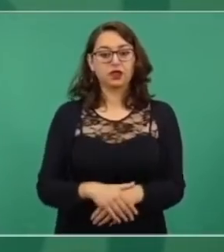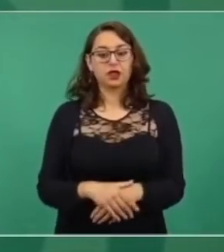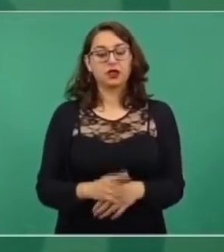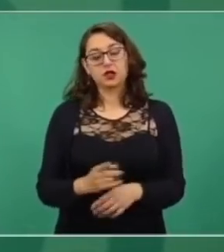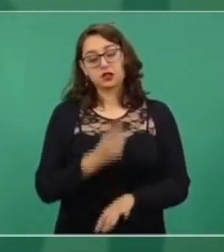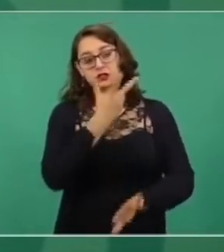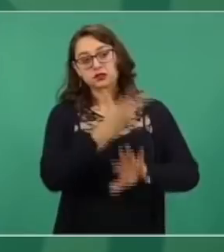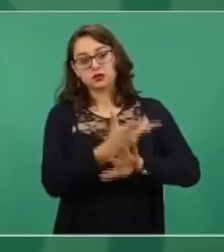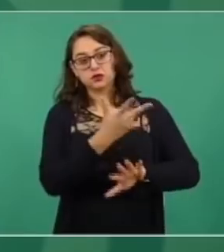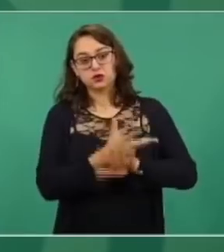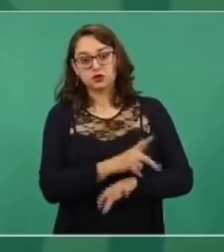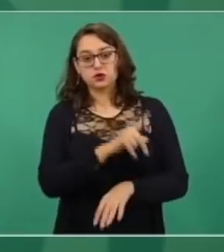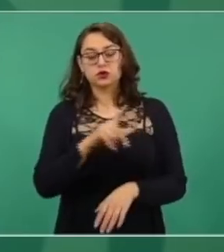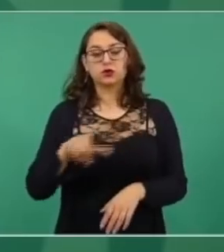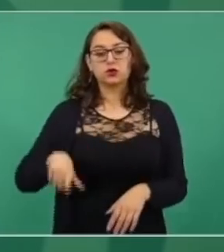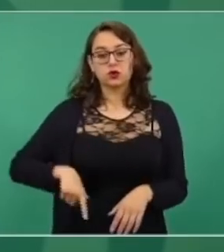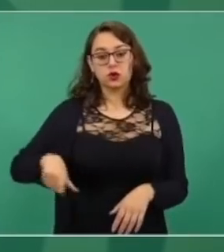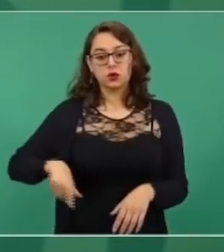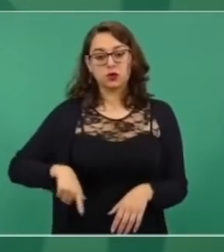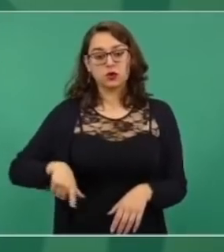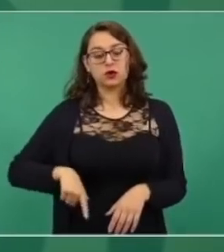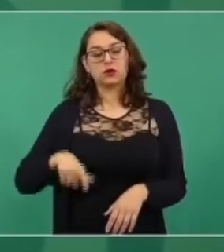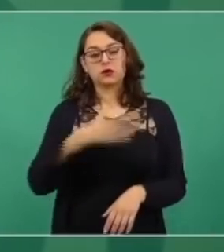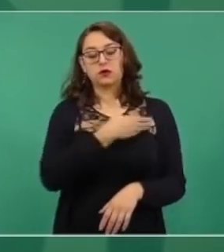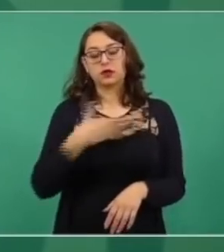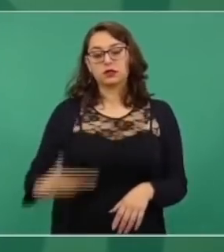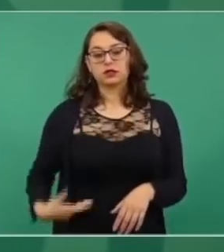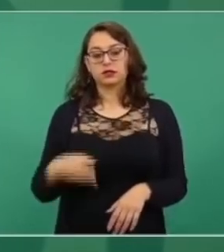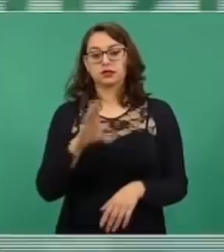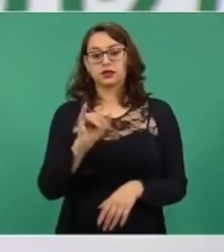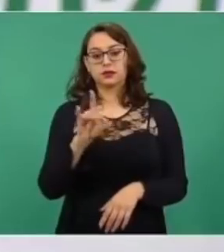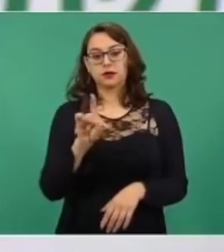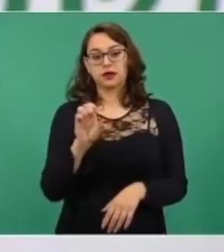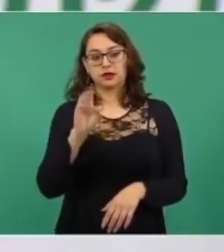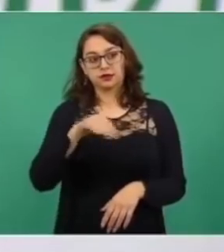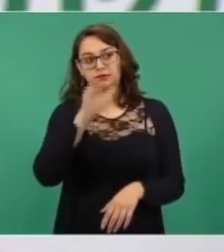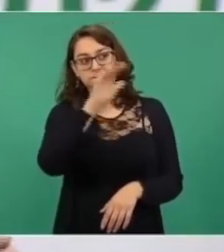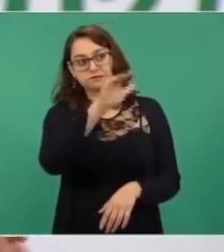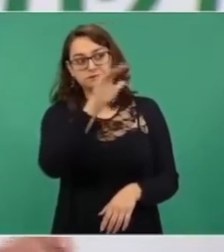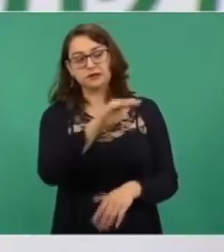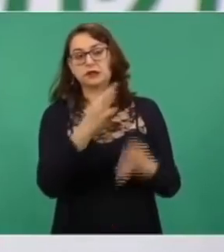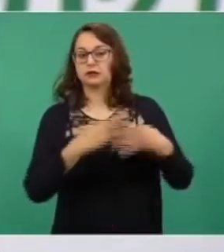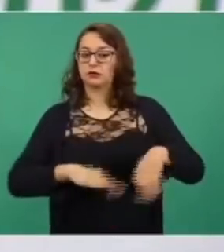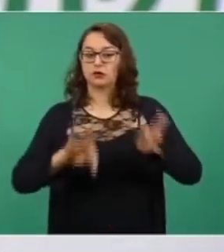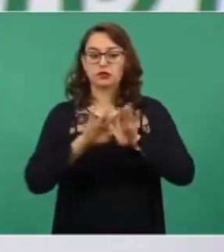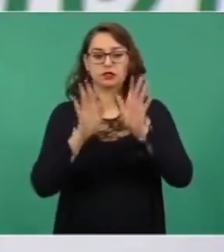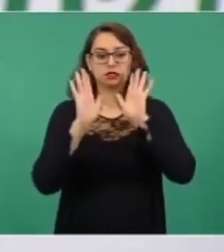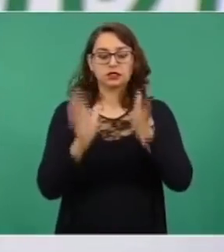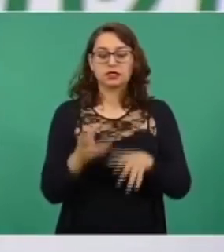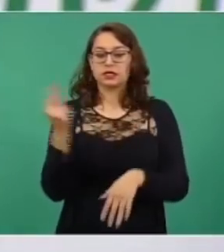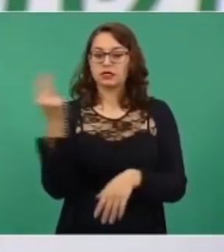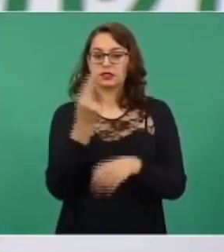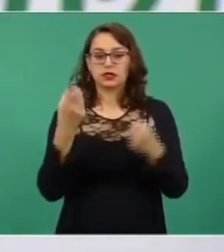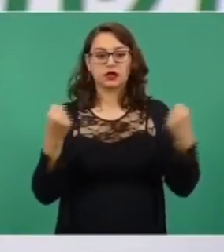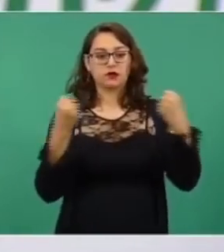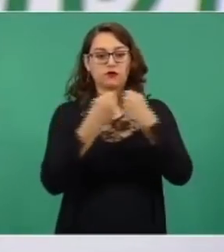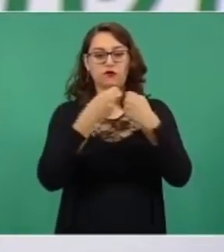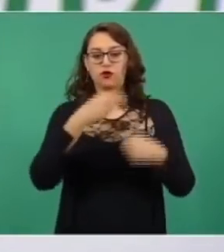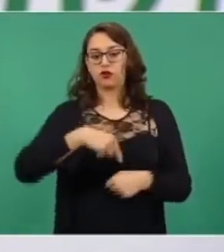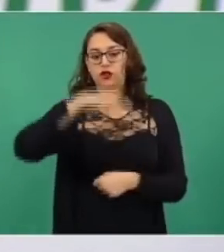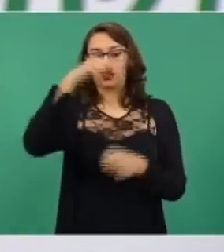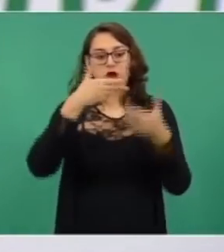al gobierno de la administración Biden como prioritario la reapertura de las actividades regulares en